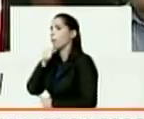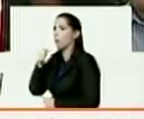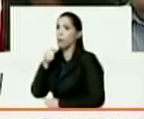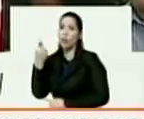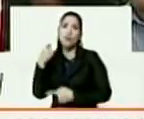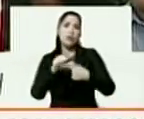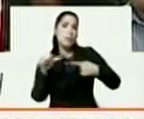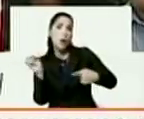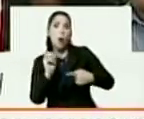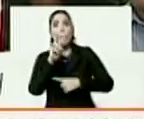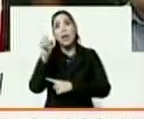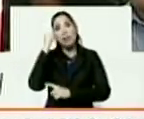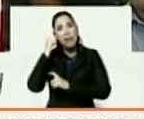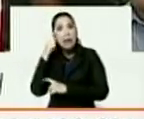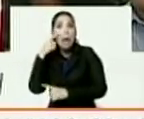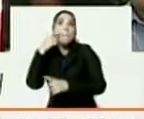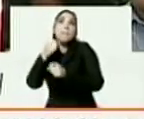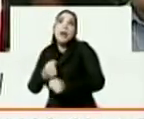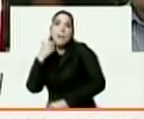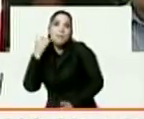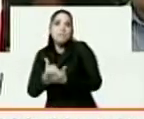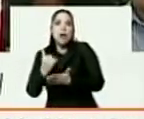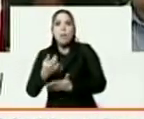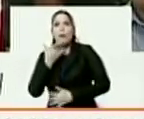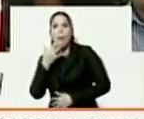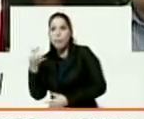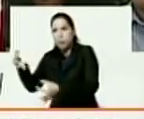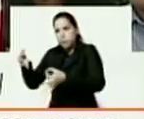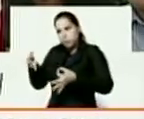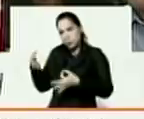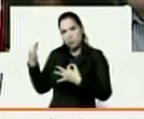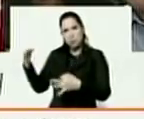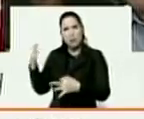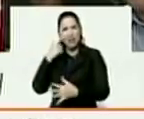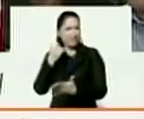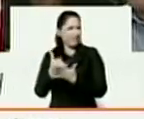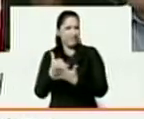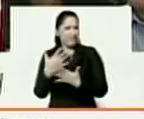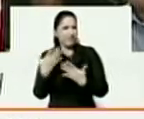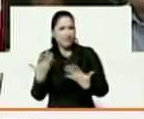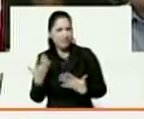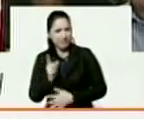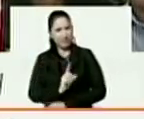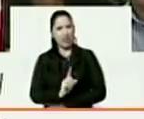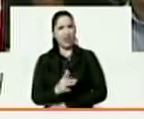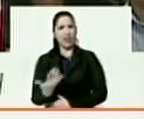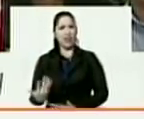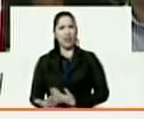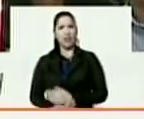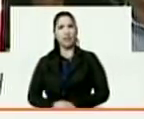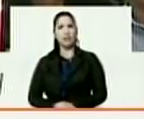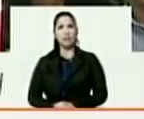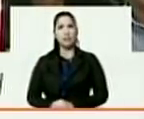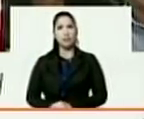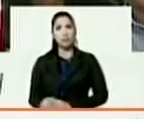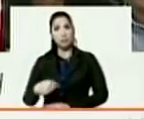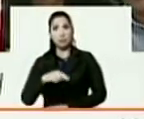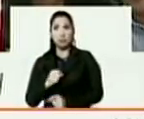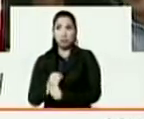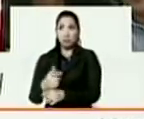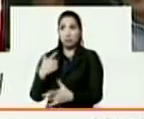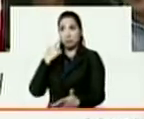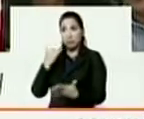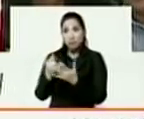20 días esperando a ver si le entrega un papelito uno no no esperando a que